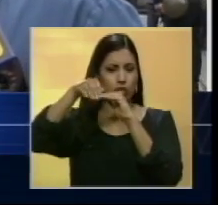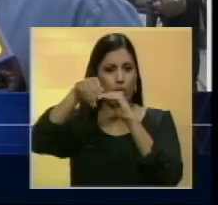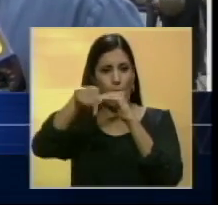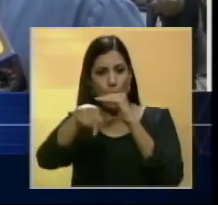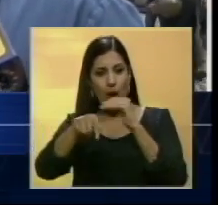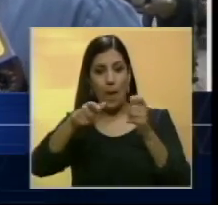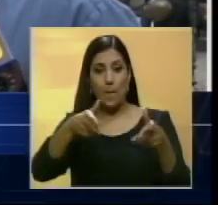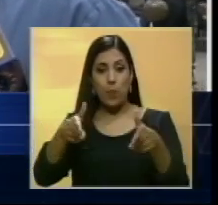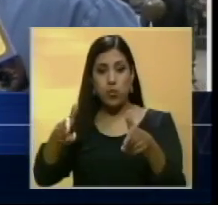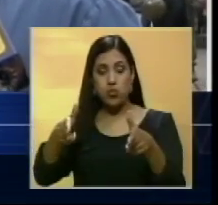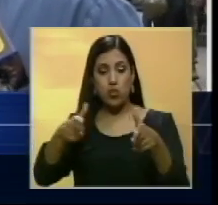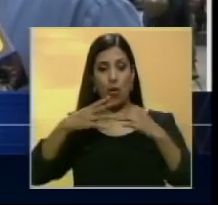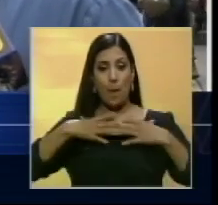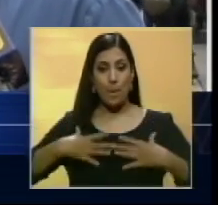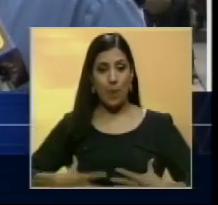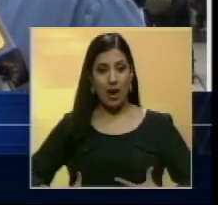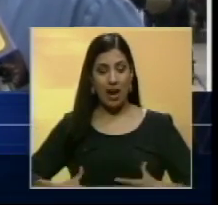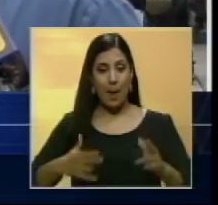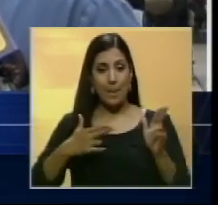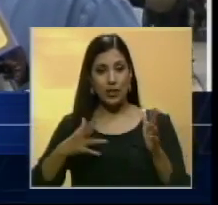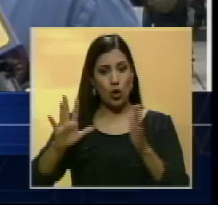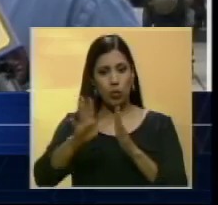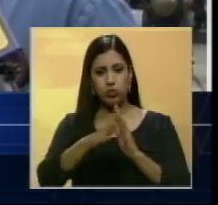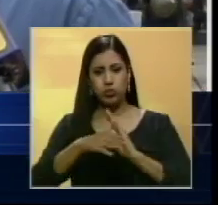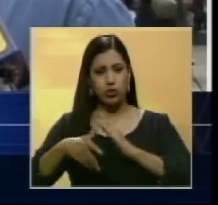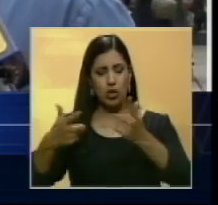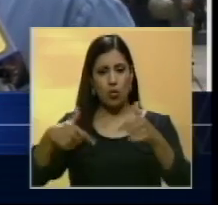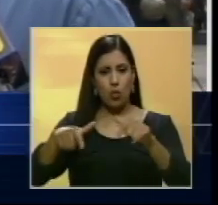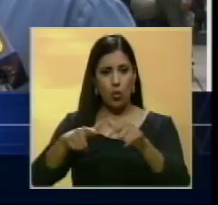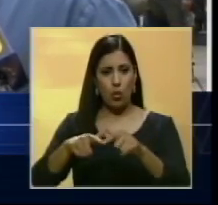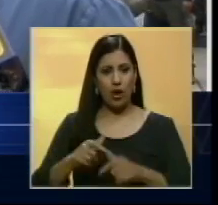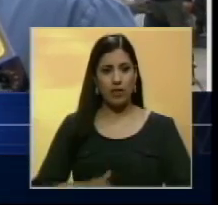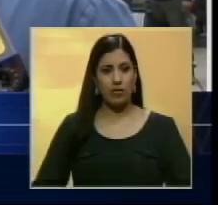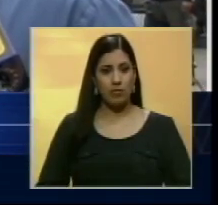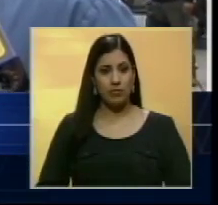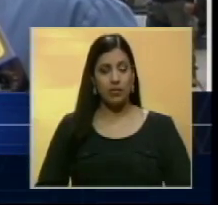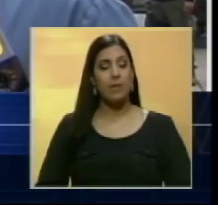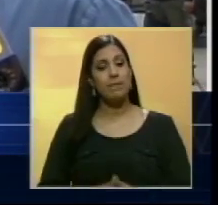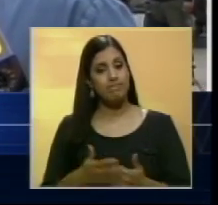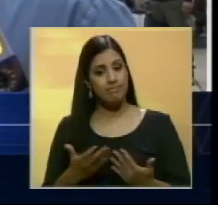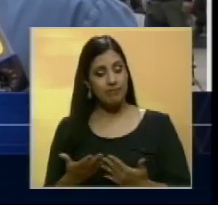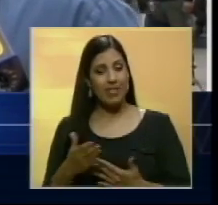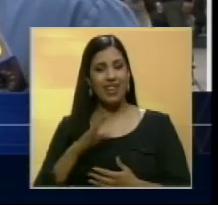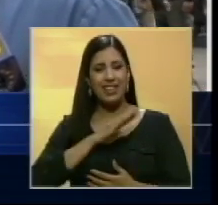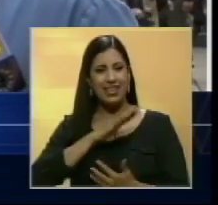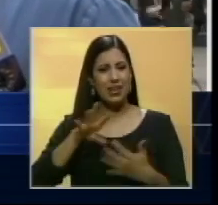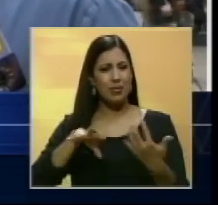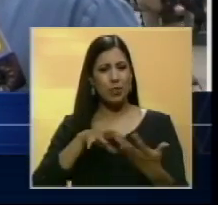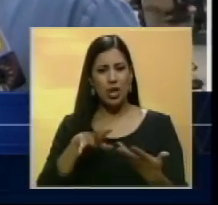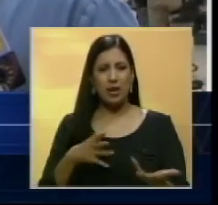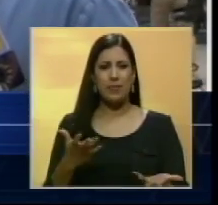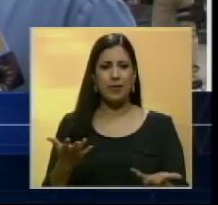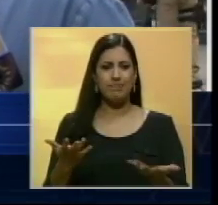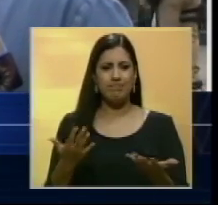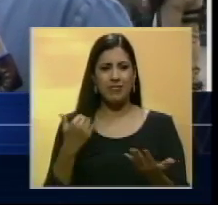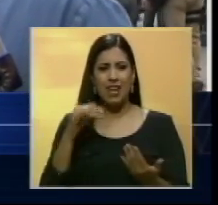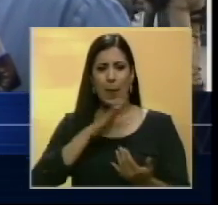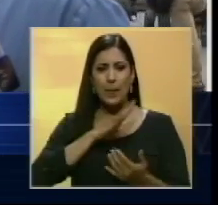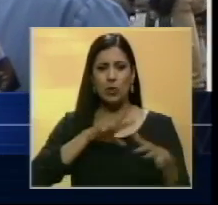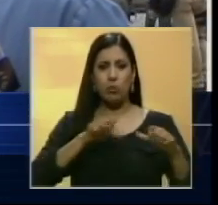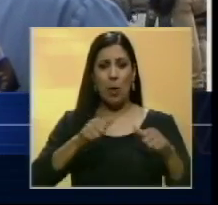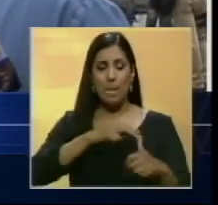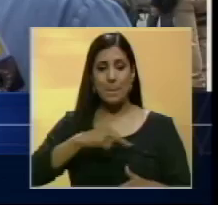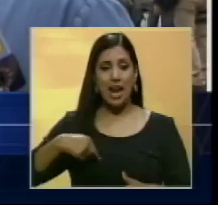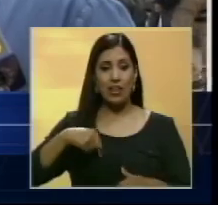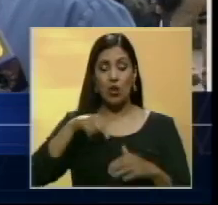y se apoderan tanto de chalecos como armas de fuego que se encontraban allí en resguardo. Es una situación que, bueno, ellos apoderarse, por